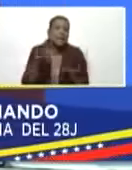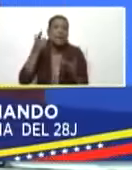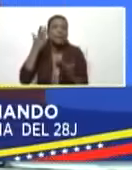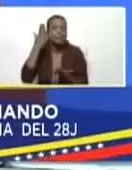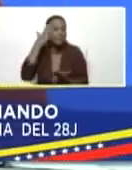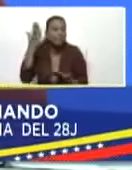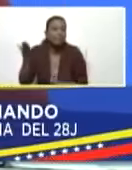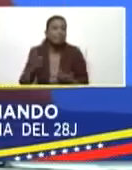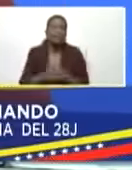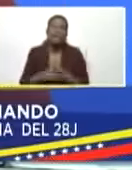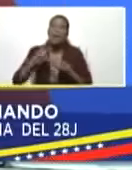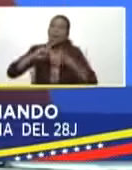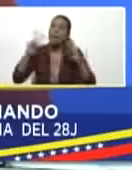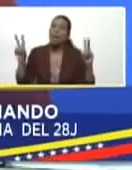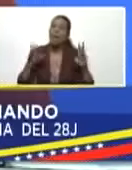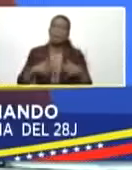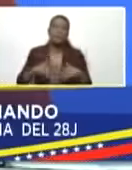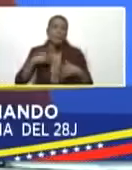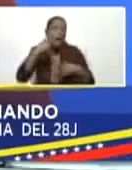Venezuela, que es la paz.